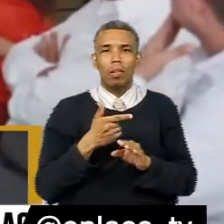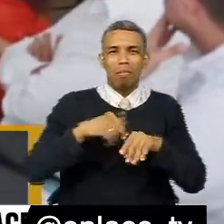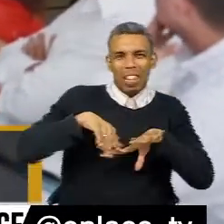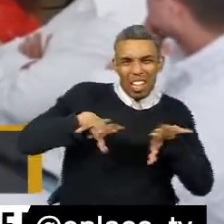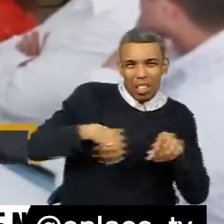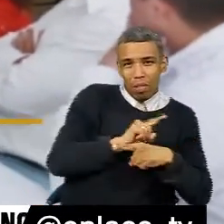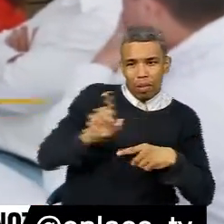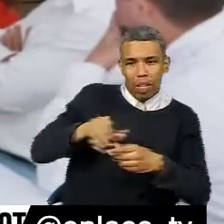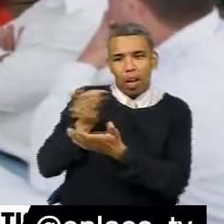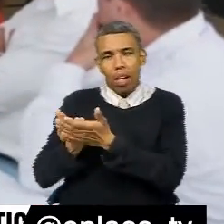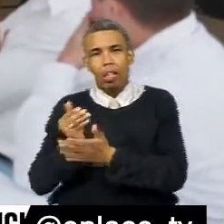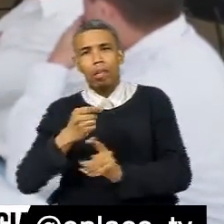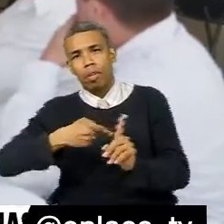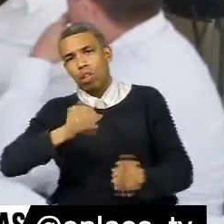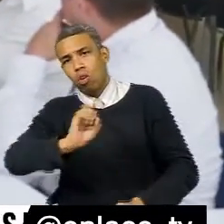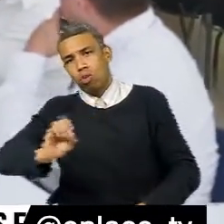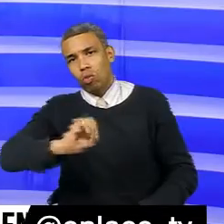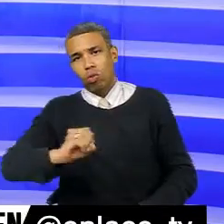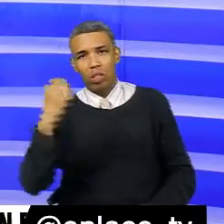en la que se vota el plebiscito en Colombia.